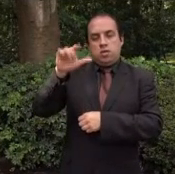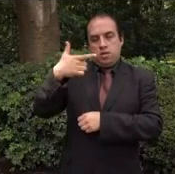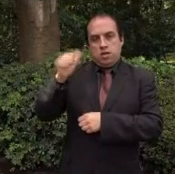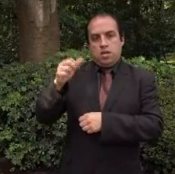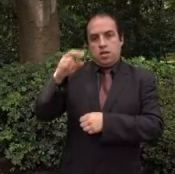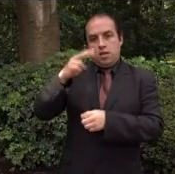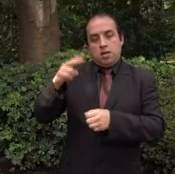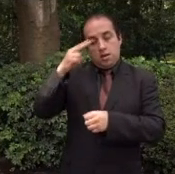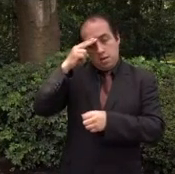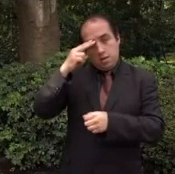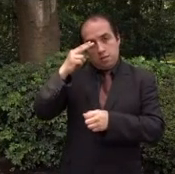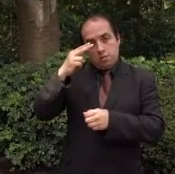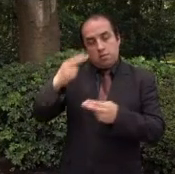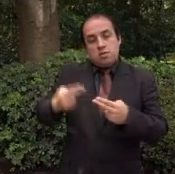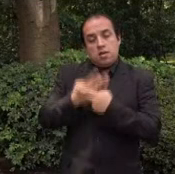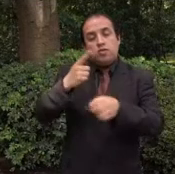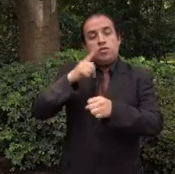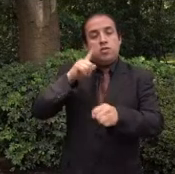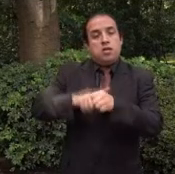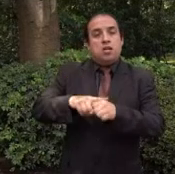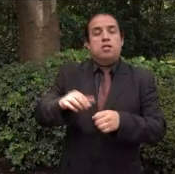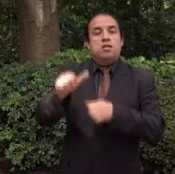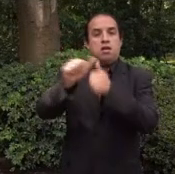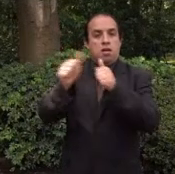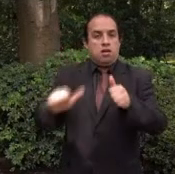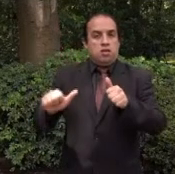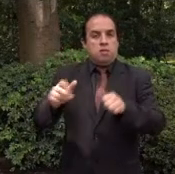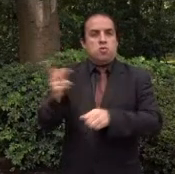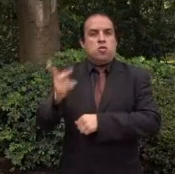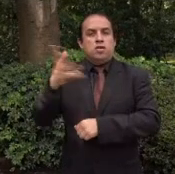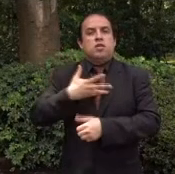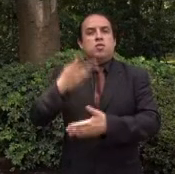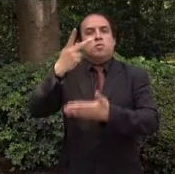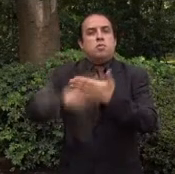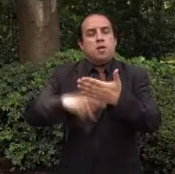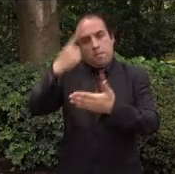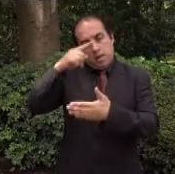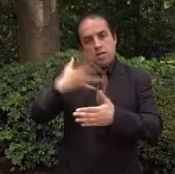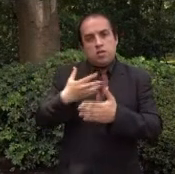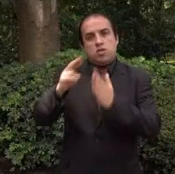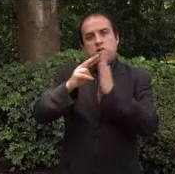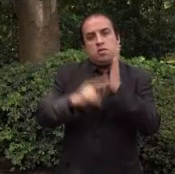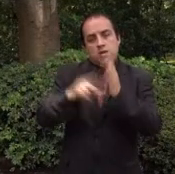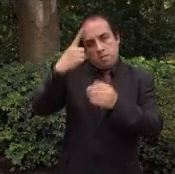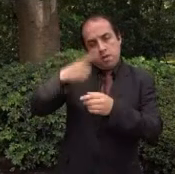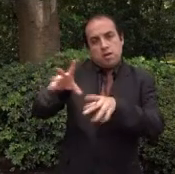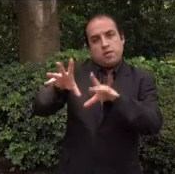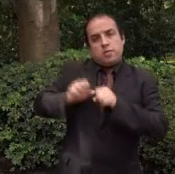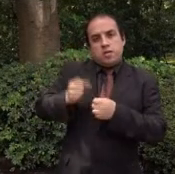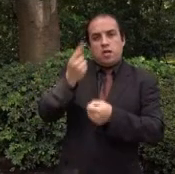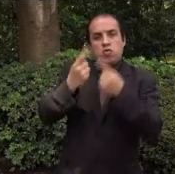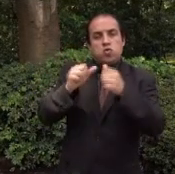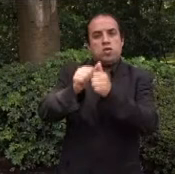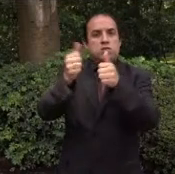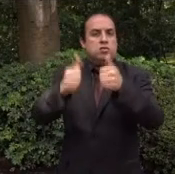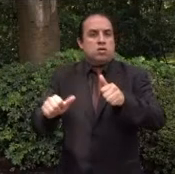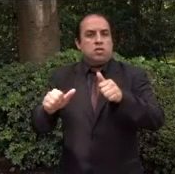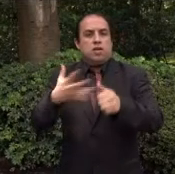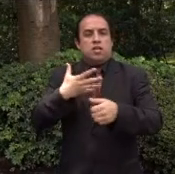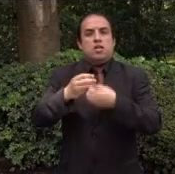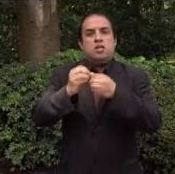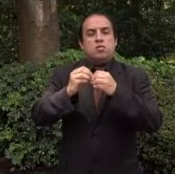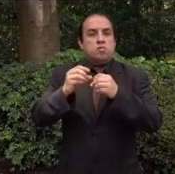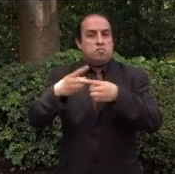Colecciones. Preguntar si habrá un plan para establecer un protocolo para la recuperación de algunas piezas que se encuentran dispersas también en